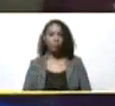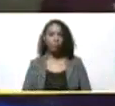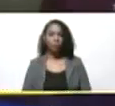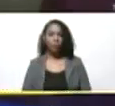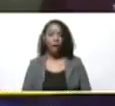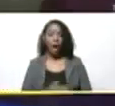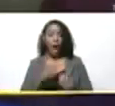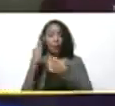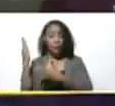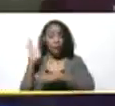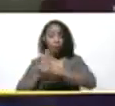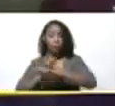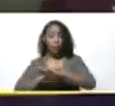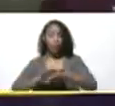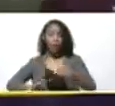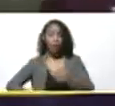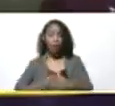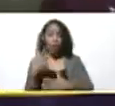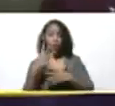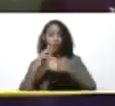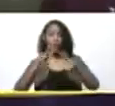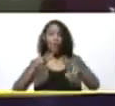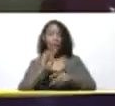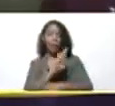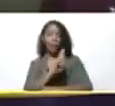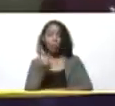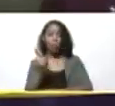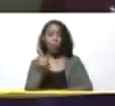Así fue la refundación de la República.